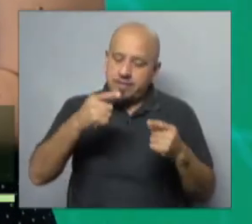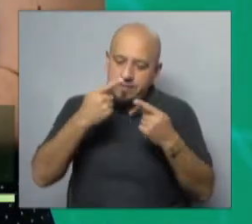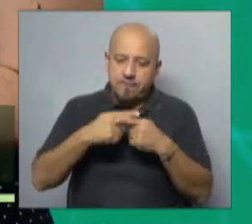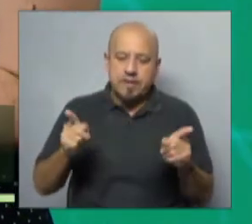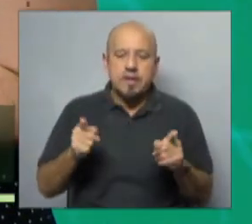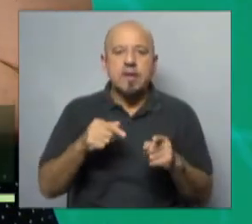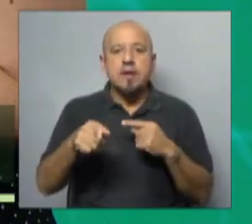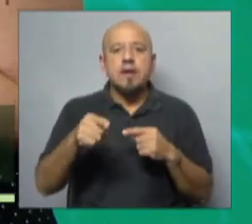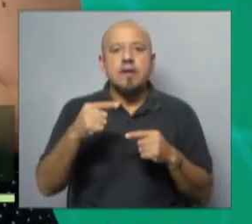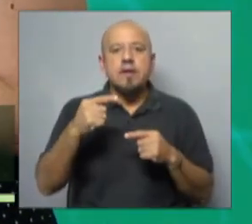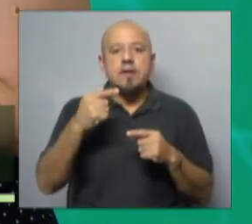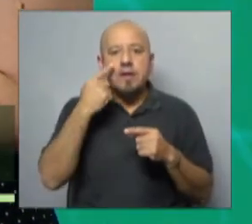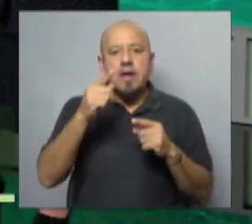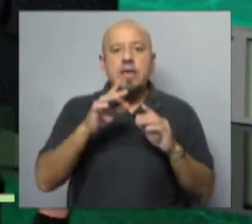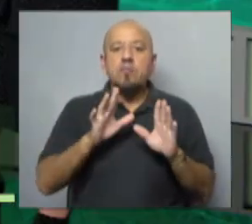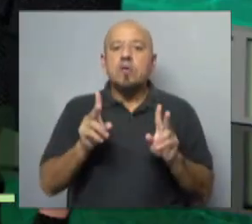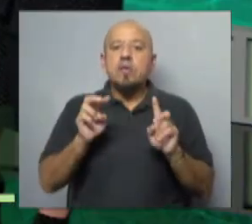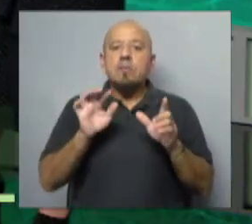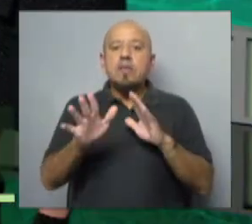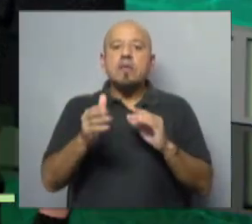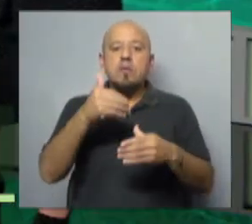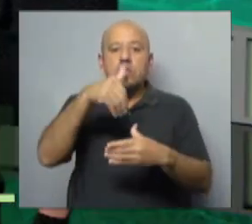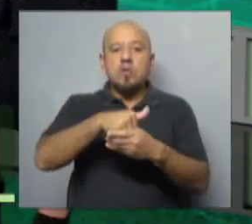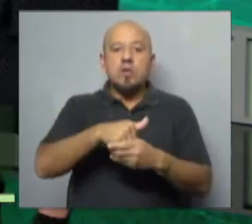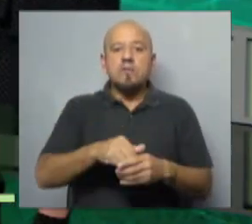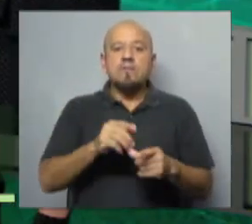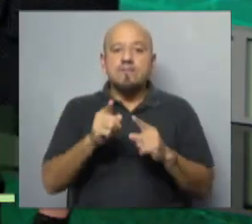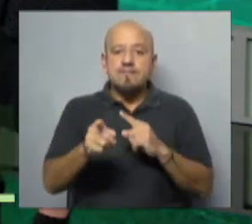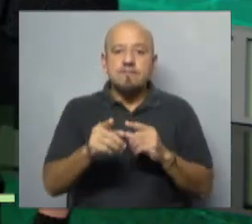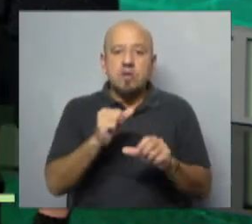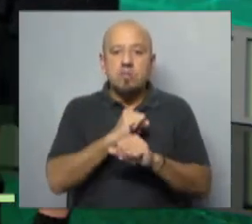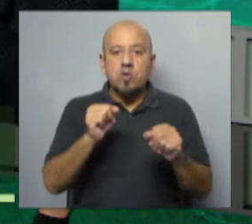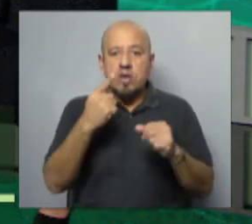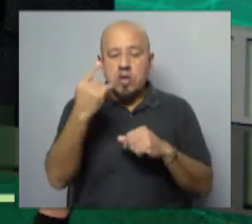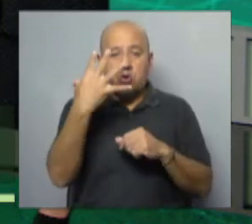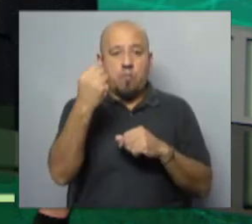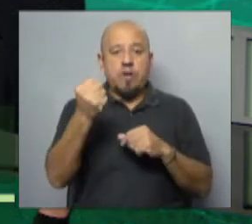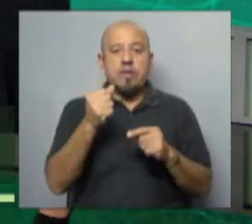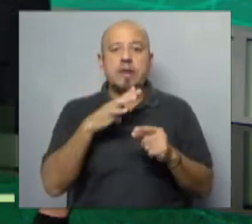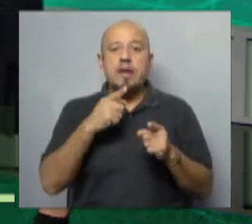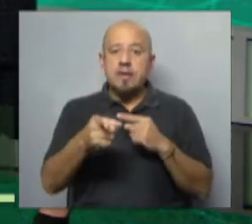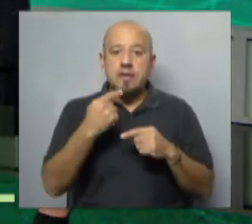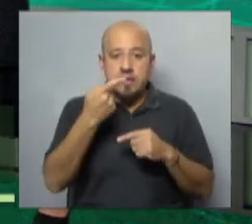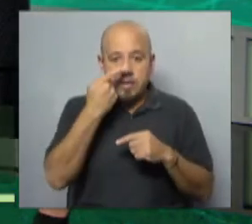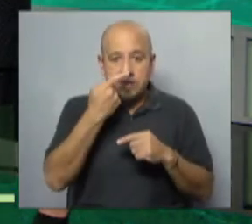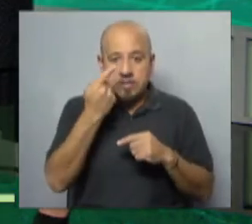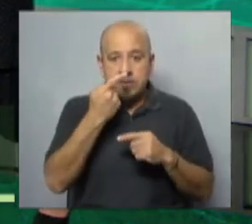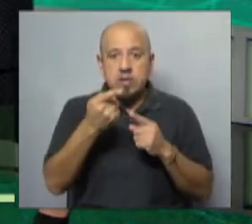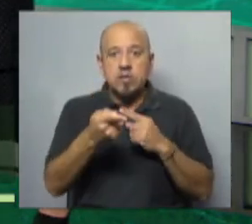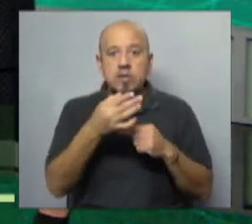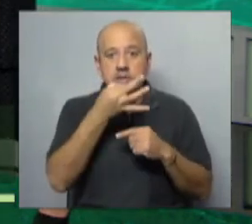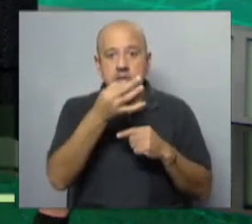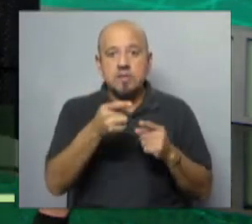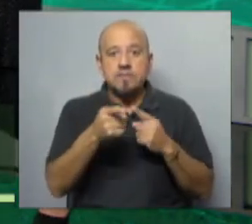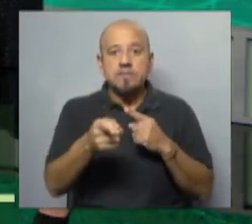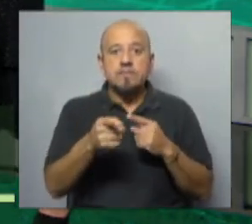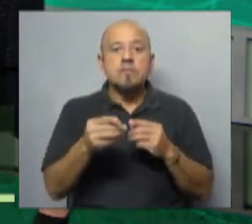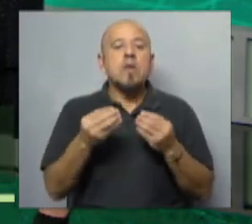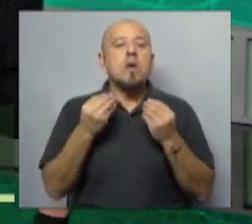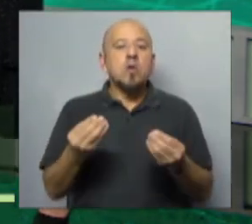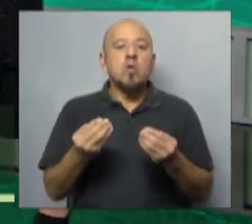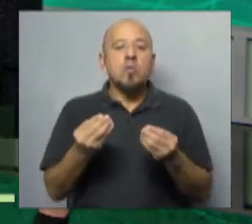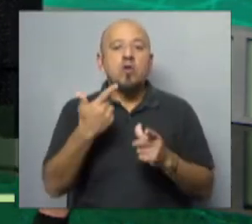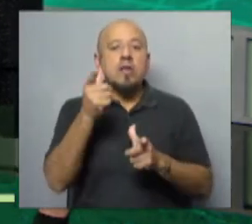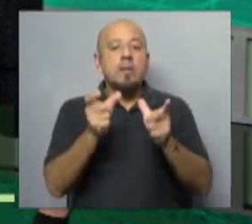por como decíamos intención de voto no que es otro corte para poder verlo y en ese sentido es bien interesante lo que estabas marcando en relación a cómo